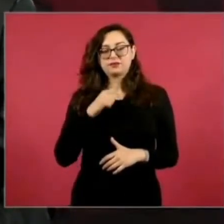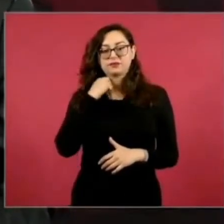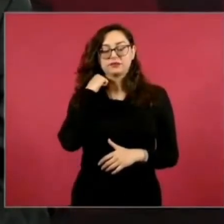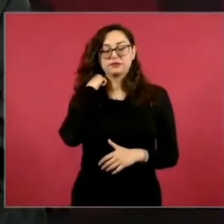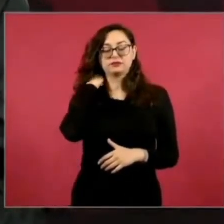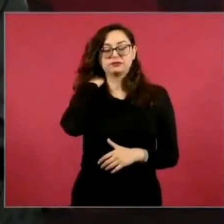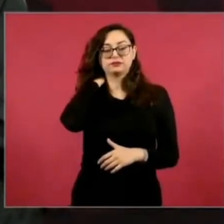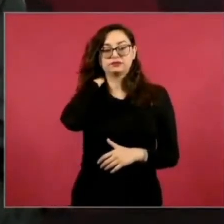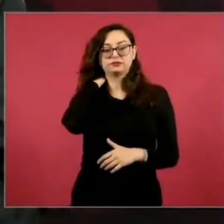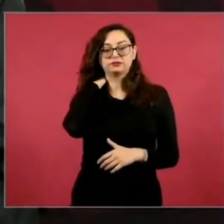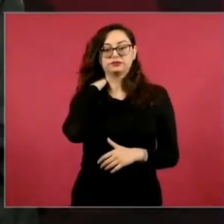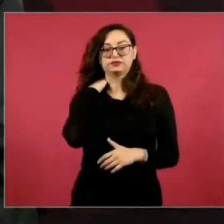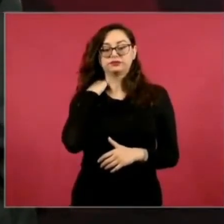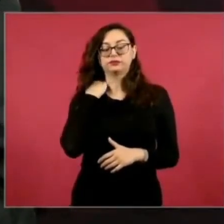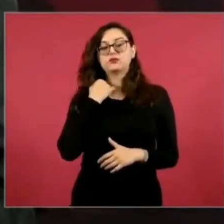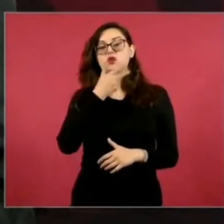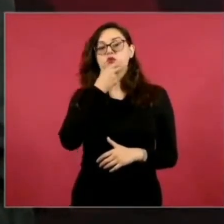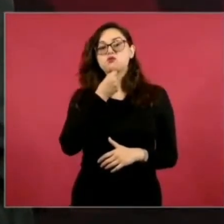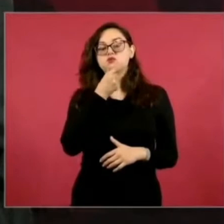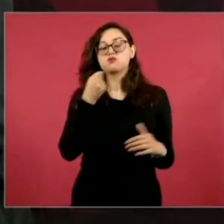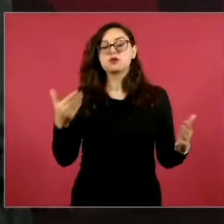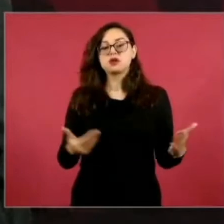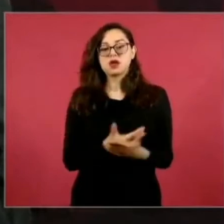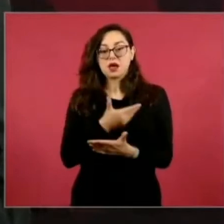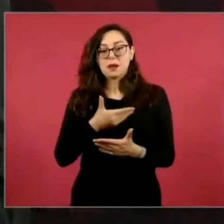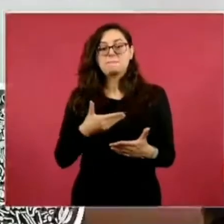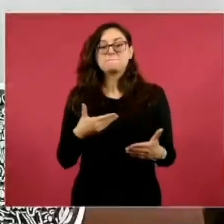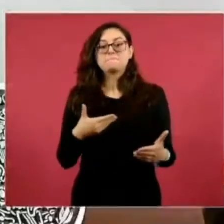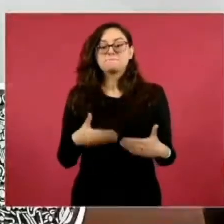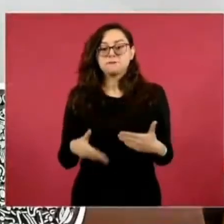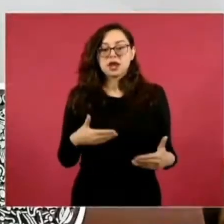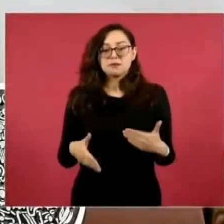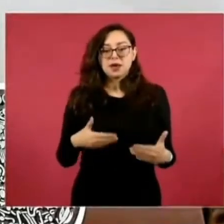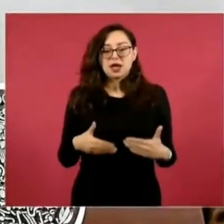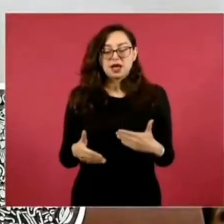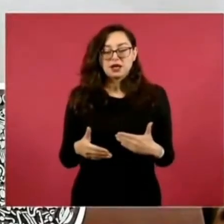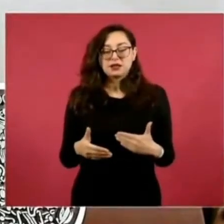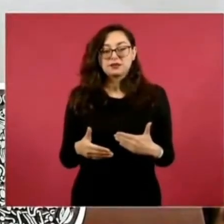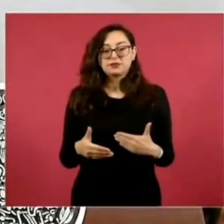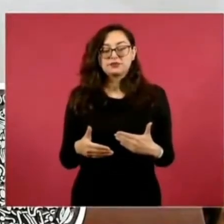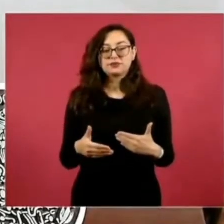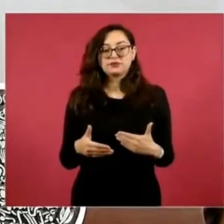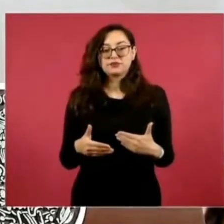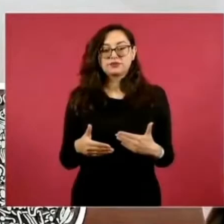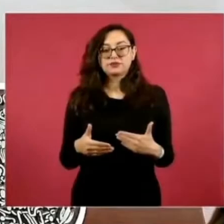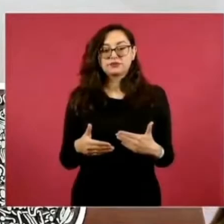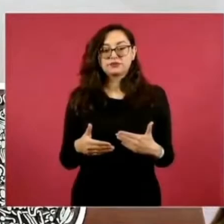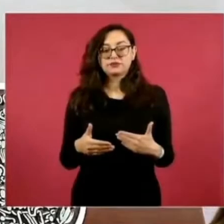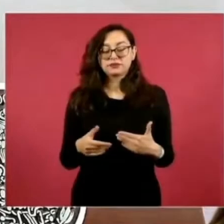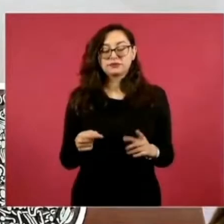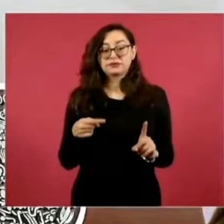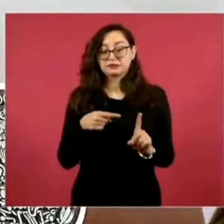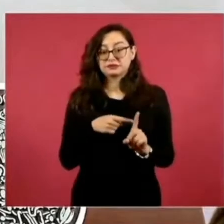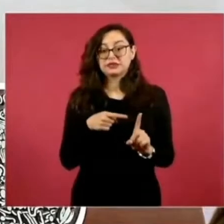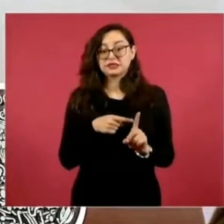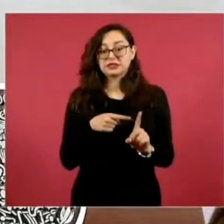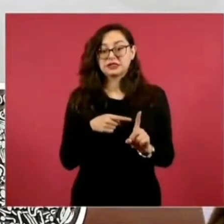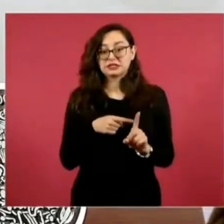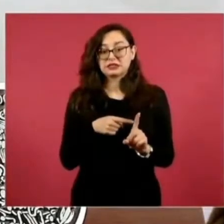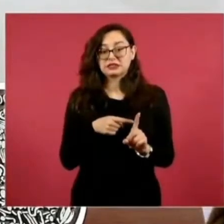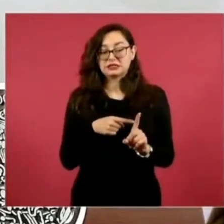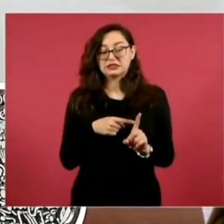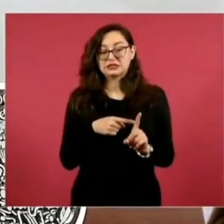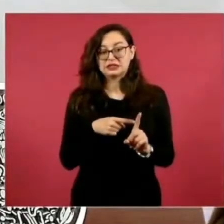él es de Panamá y es el único que entró al Salón